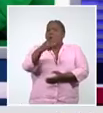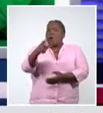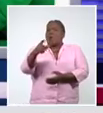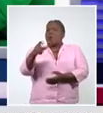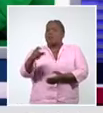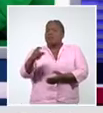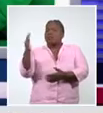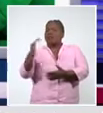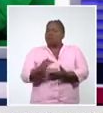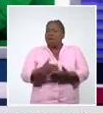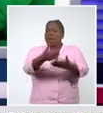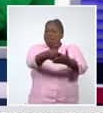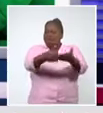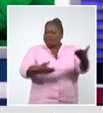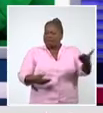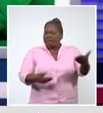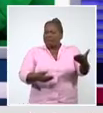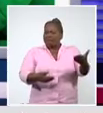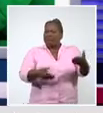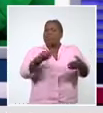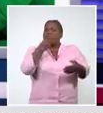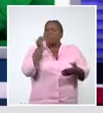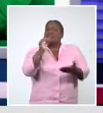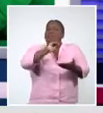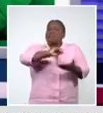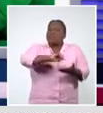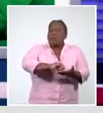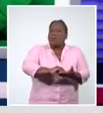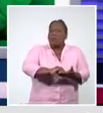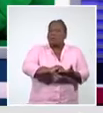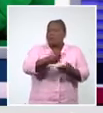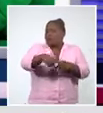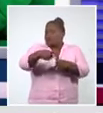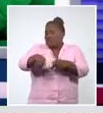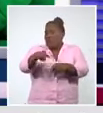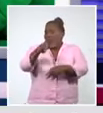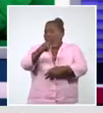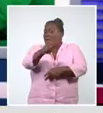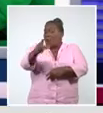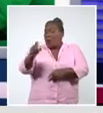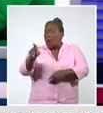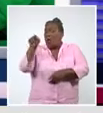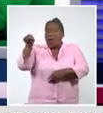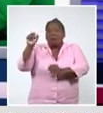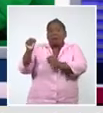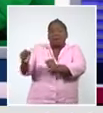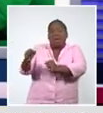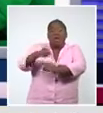se puso cualquiera, la Pfizer, la Moderna, la Sputnik, la BioNTech, cualquiera,